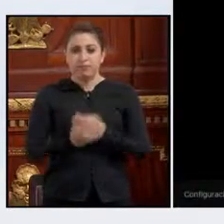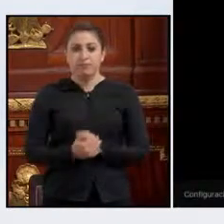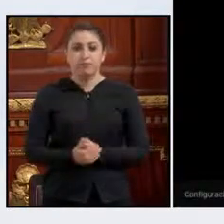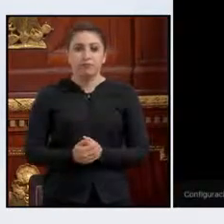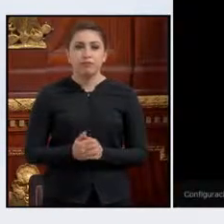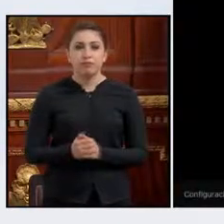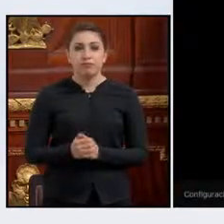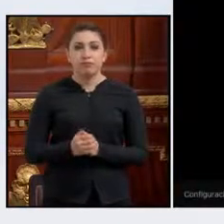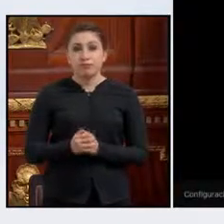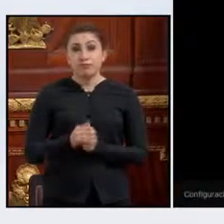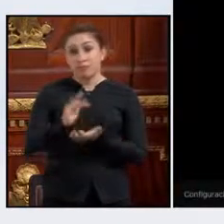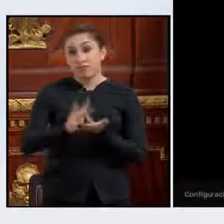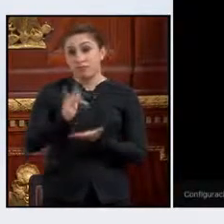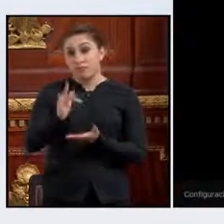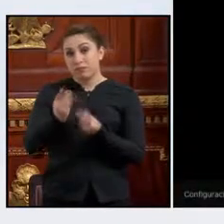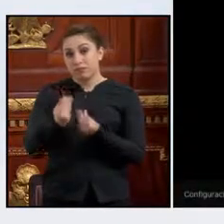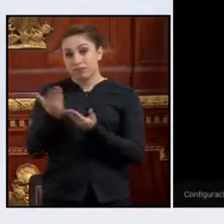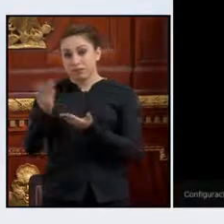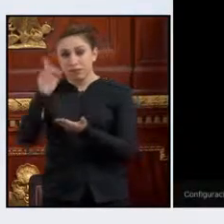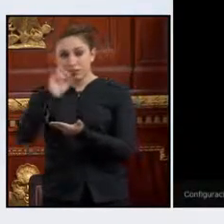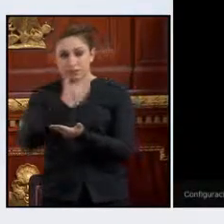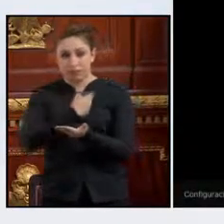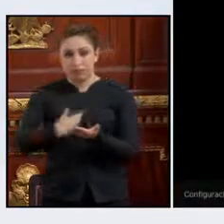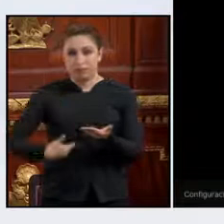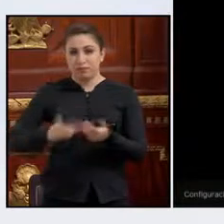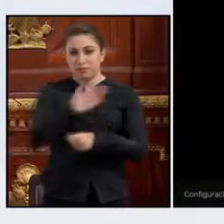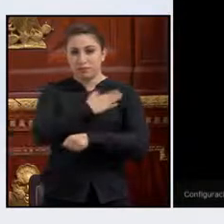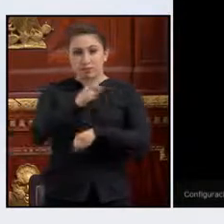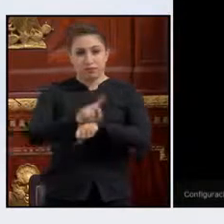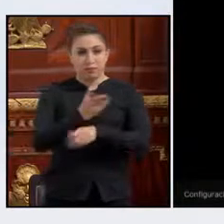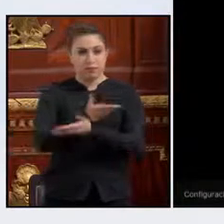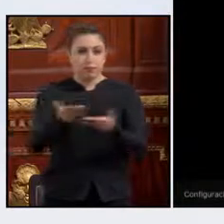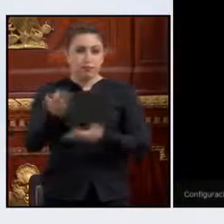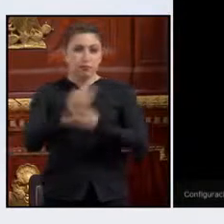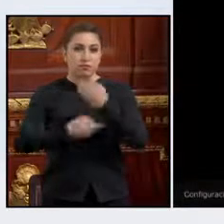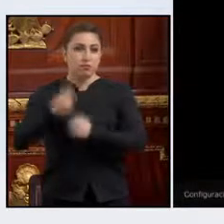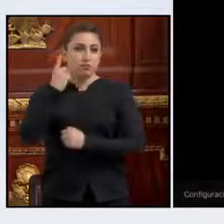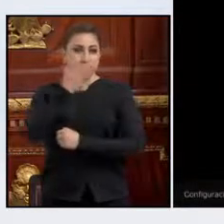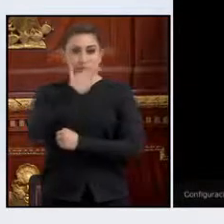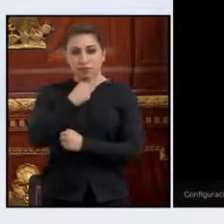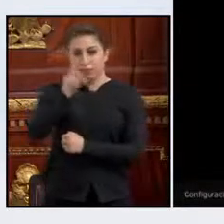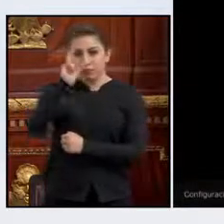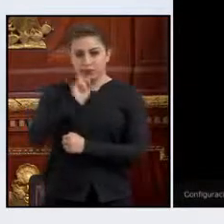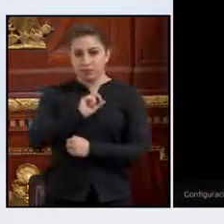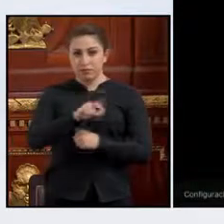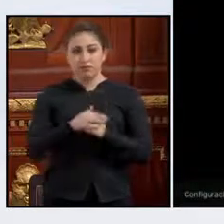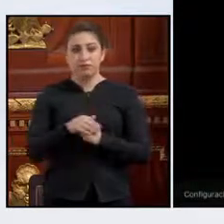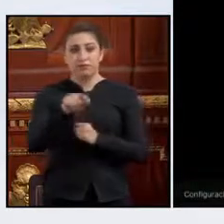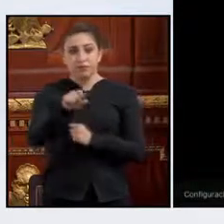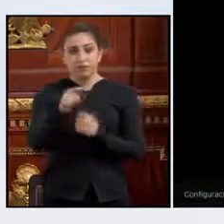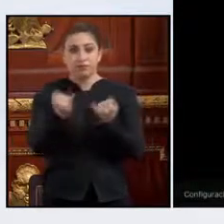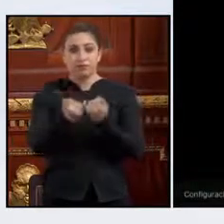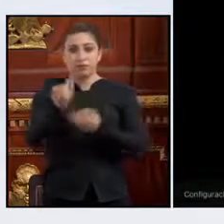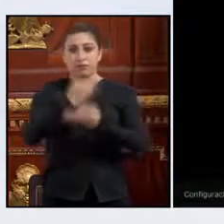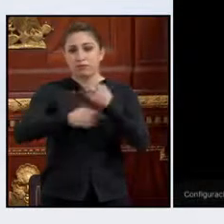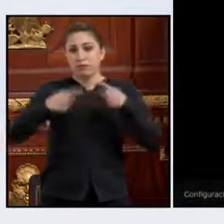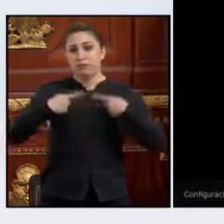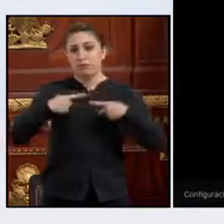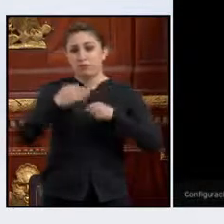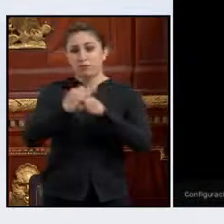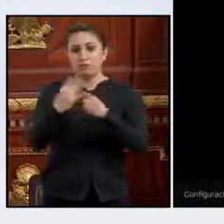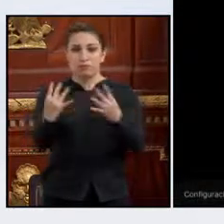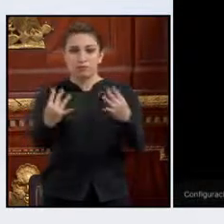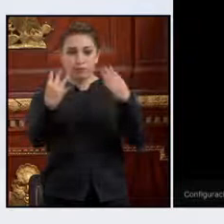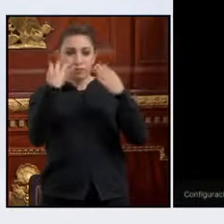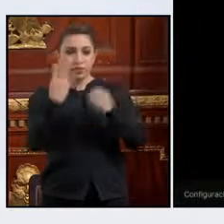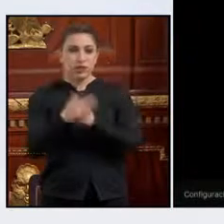Muchas gracias, diputada presidenta. Buenos días, compañeras diputadas y diputados. Asimismo, a todas las ciudadanas y ciudadanos que nos siguen por estas